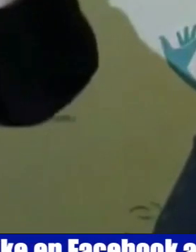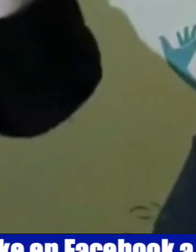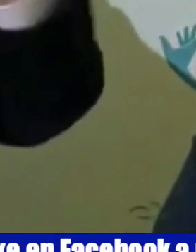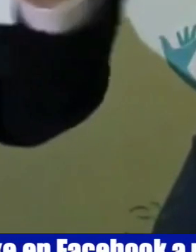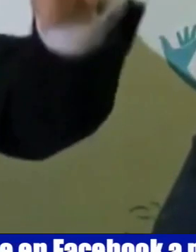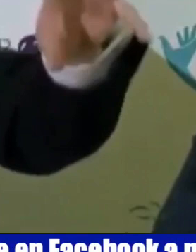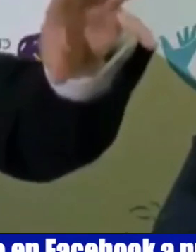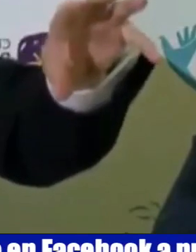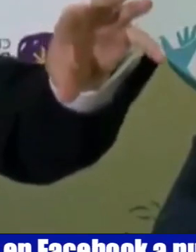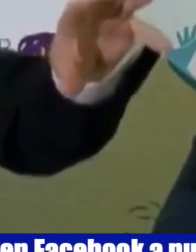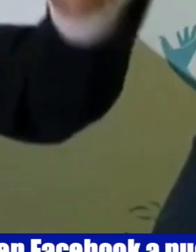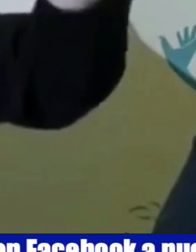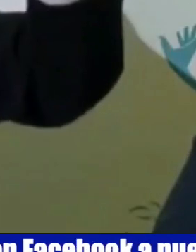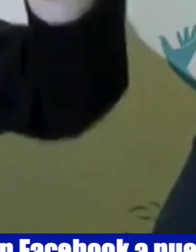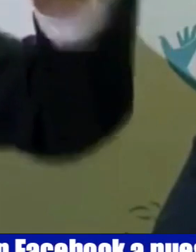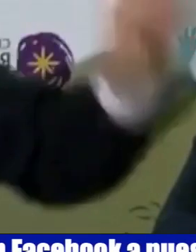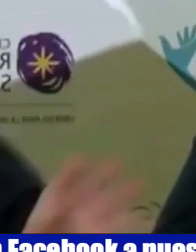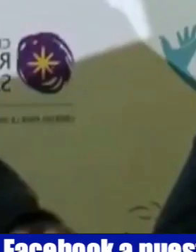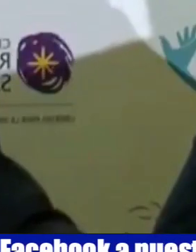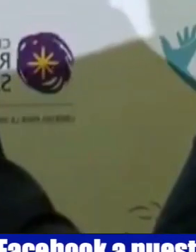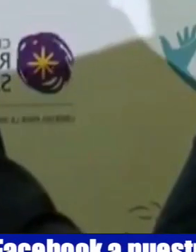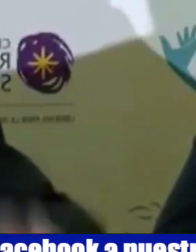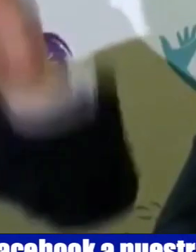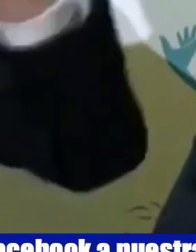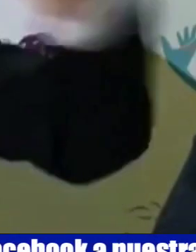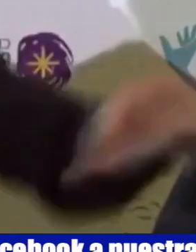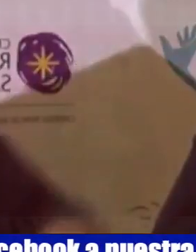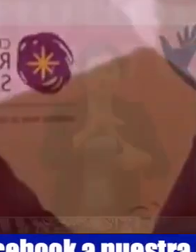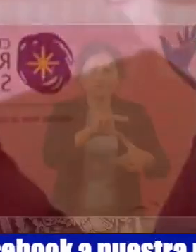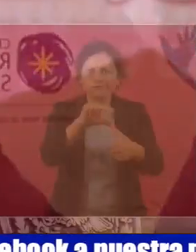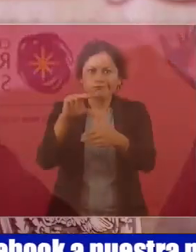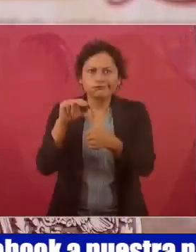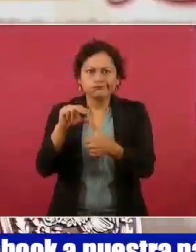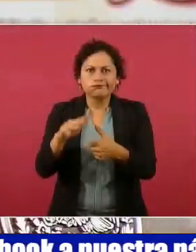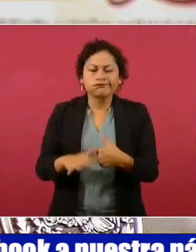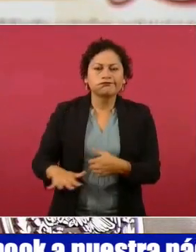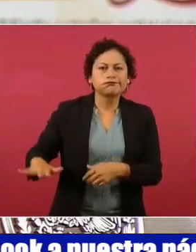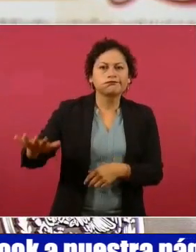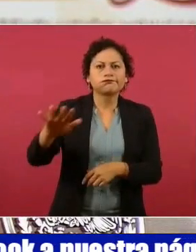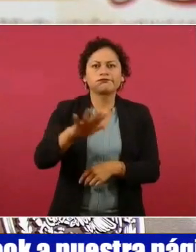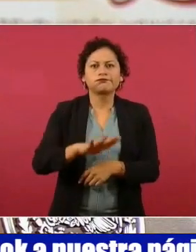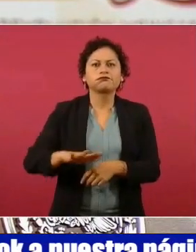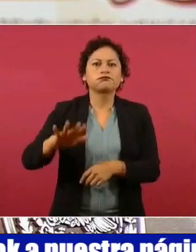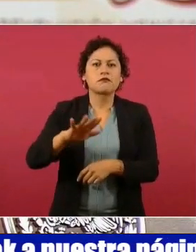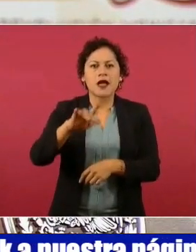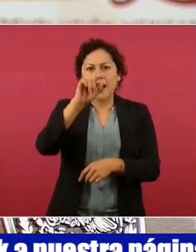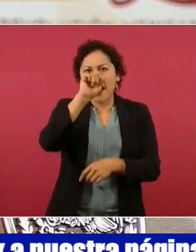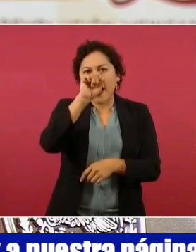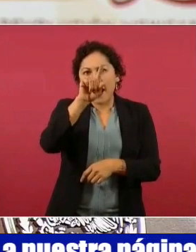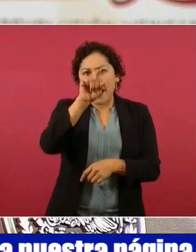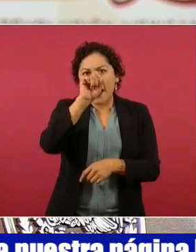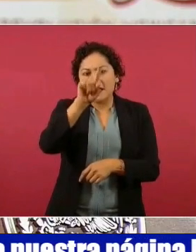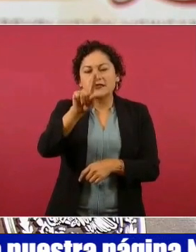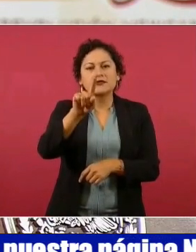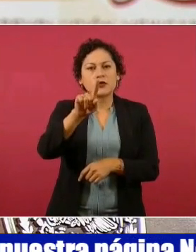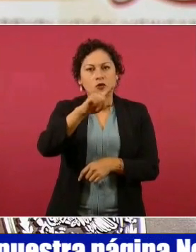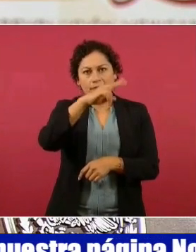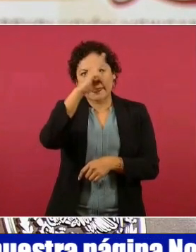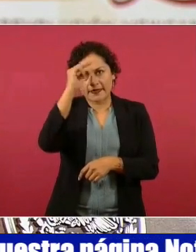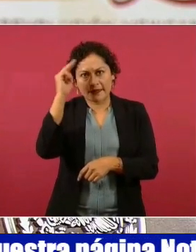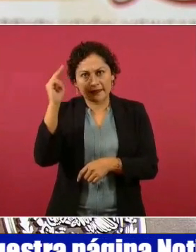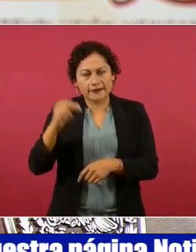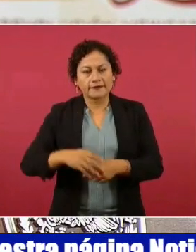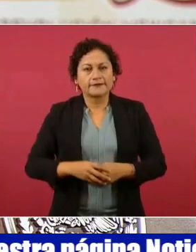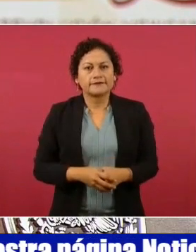el presidente López Obrador era el dirigente del PRD, pues le dice el presidente que cuando estaba